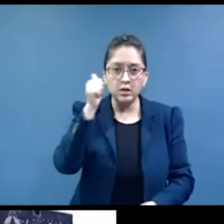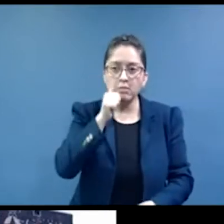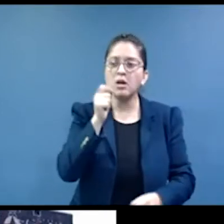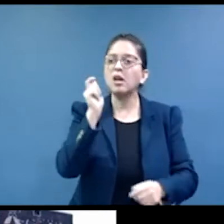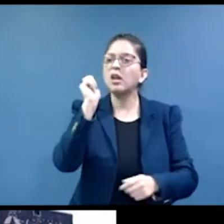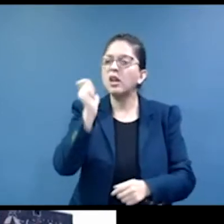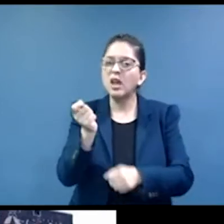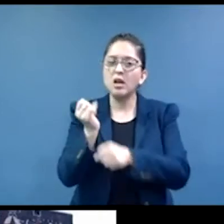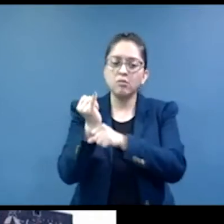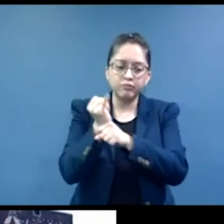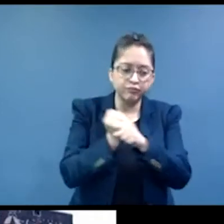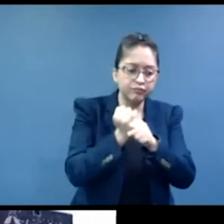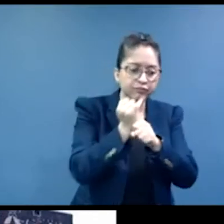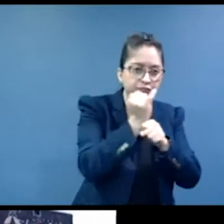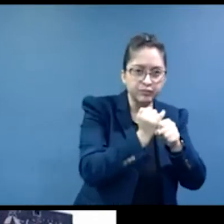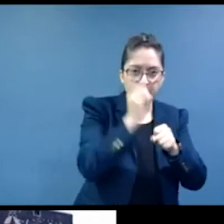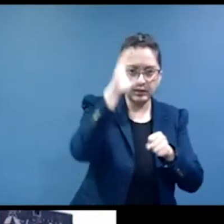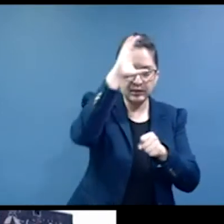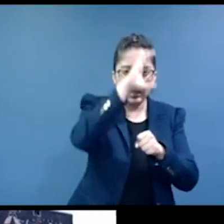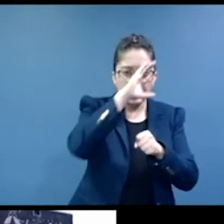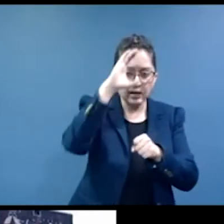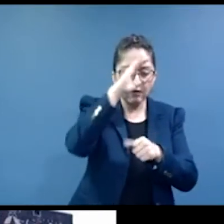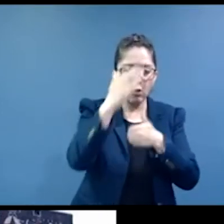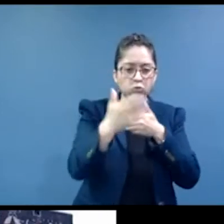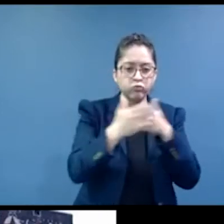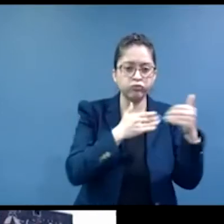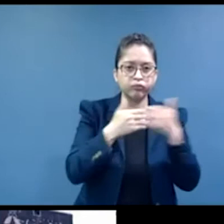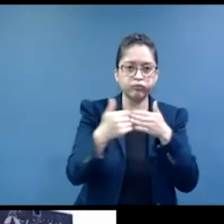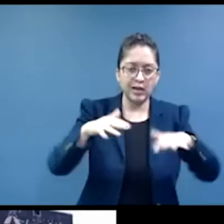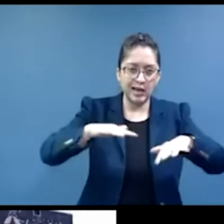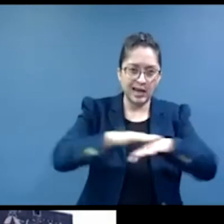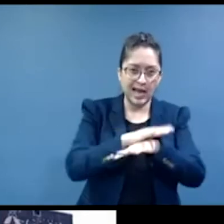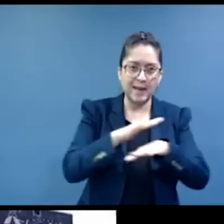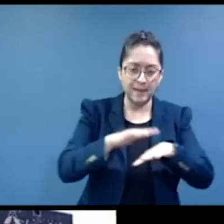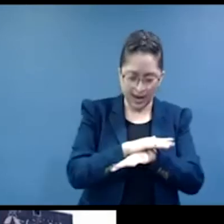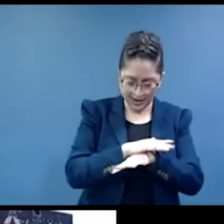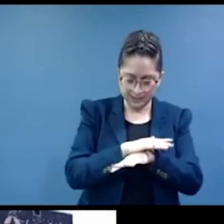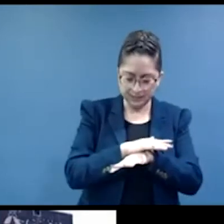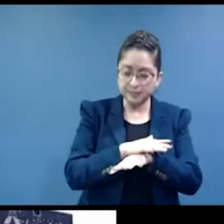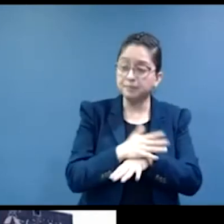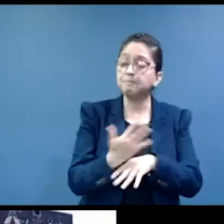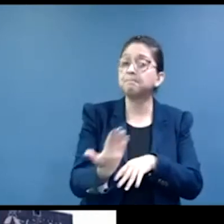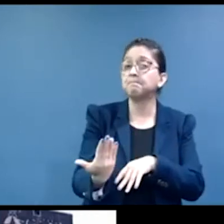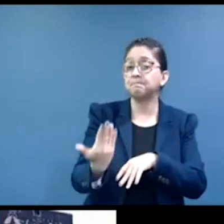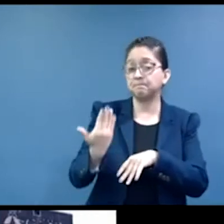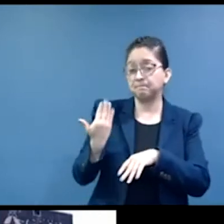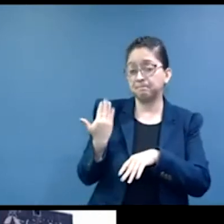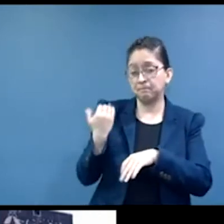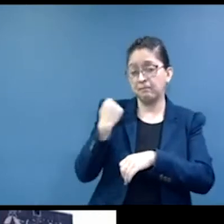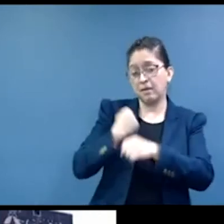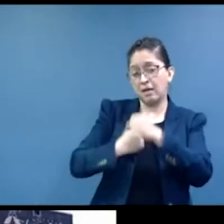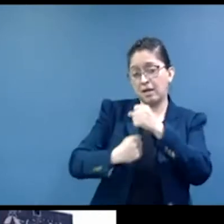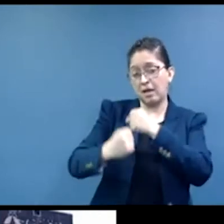en la materia. O sea, hace unos años y bueno, se hablaba